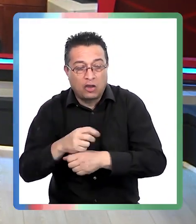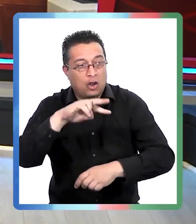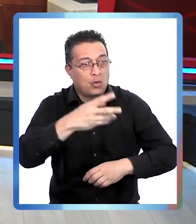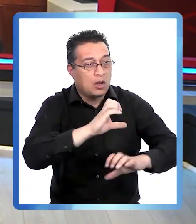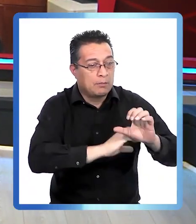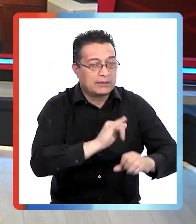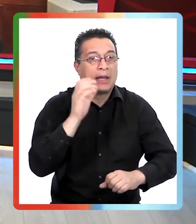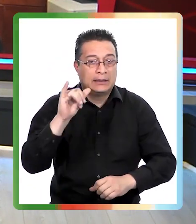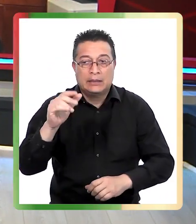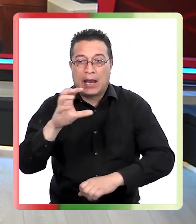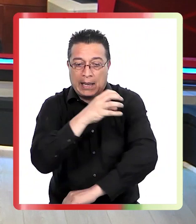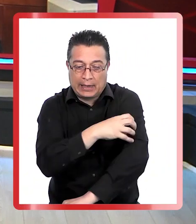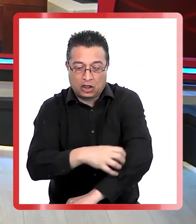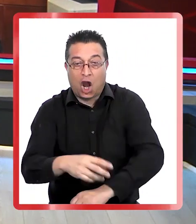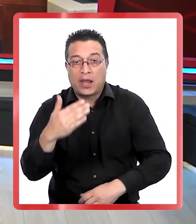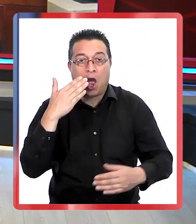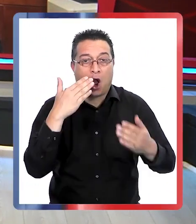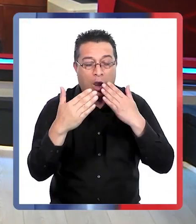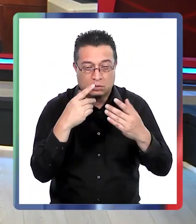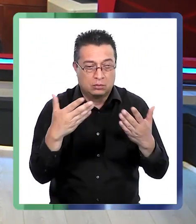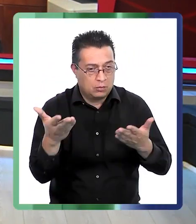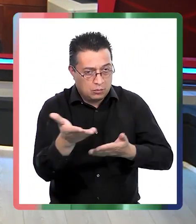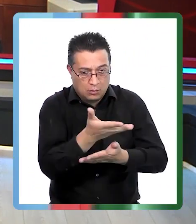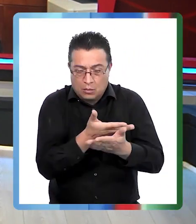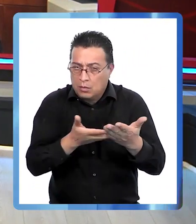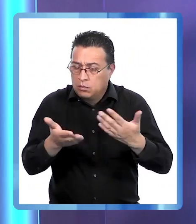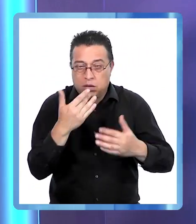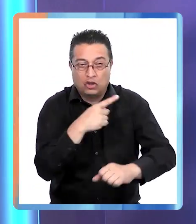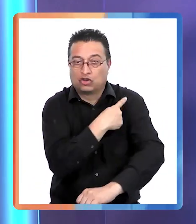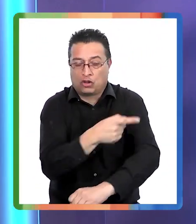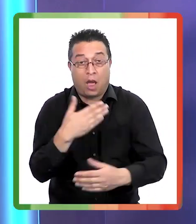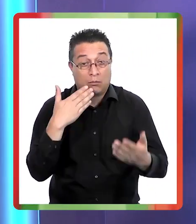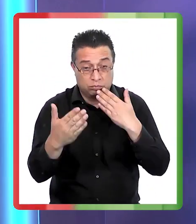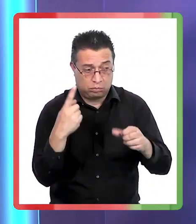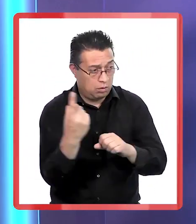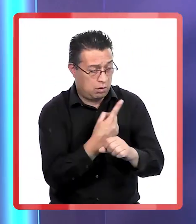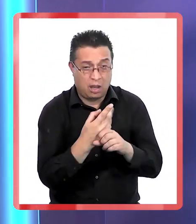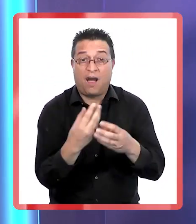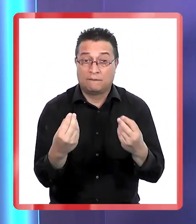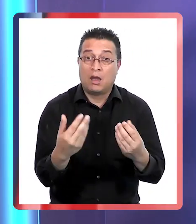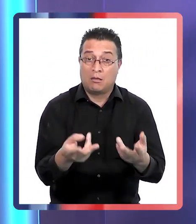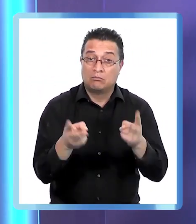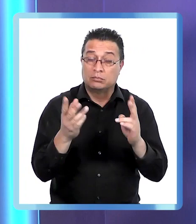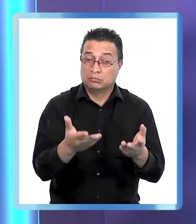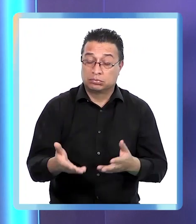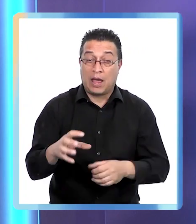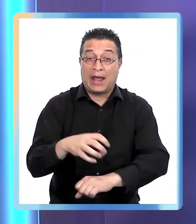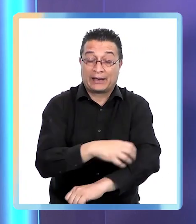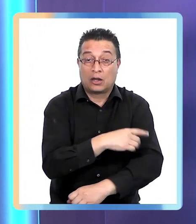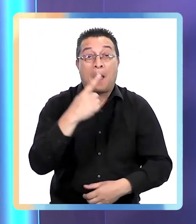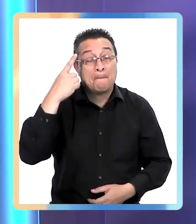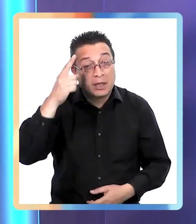empleadores y vamos a escuchar a las regiones. O sea, aquí se va a hacer un proceso de diálogo. Bienvenido sea el diálogo, bienvenido sea el escuchar a las regiones de